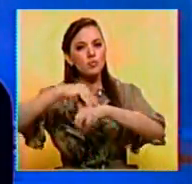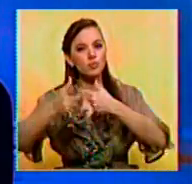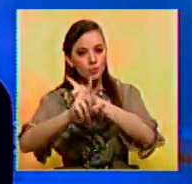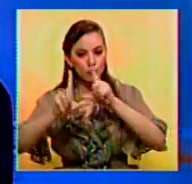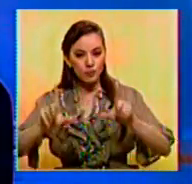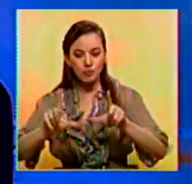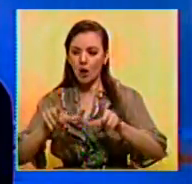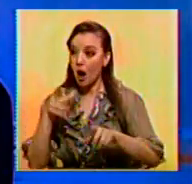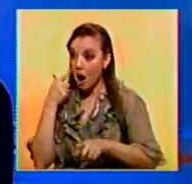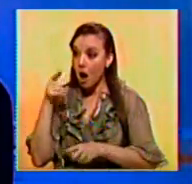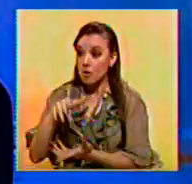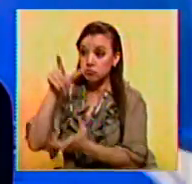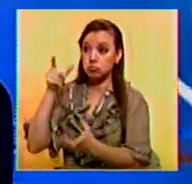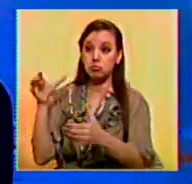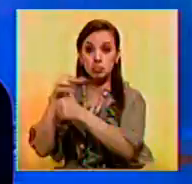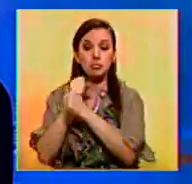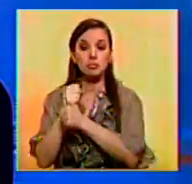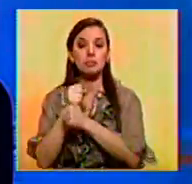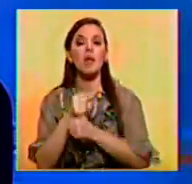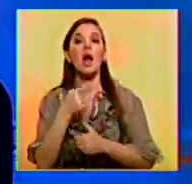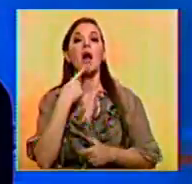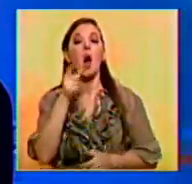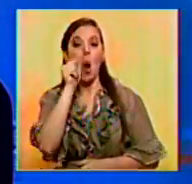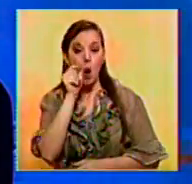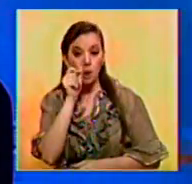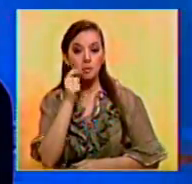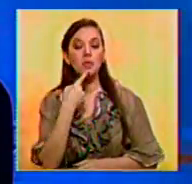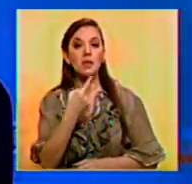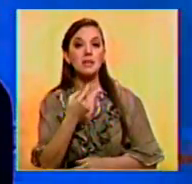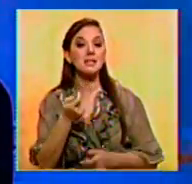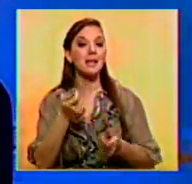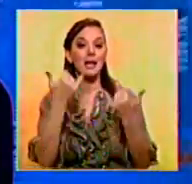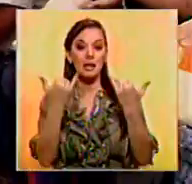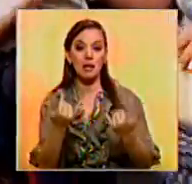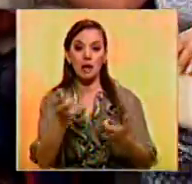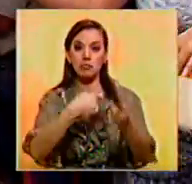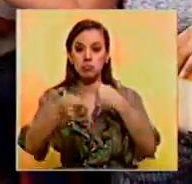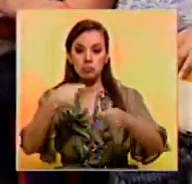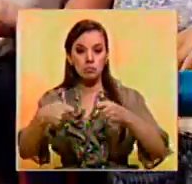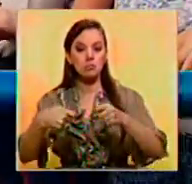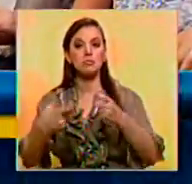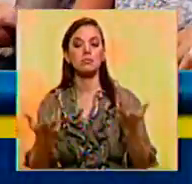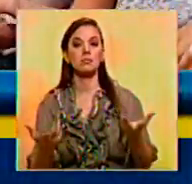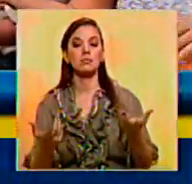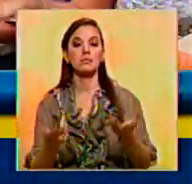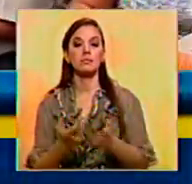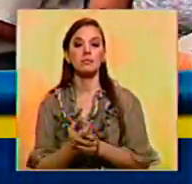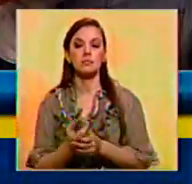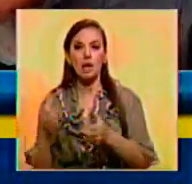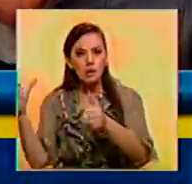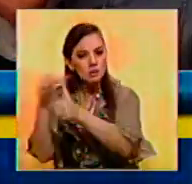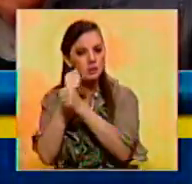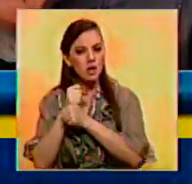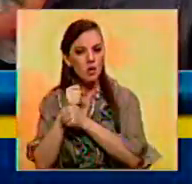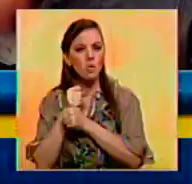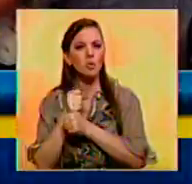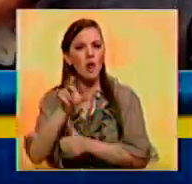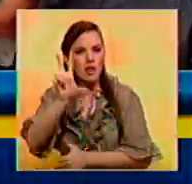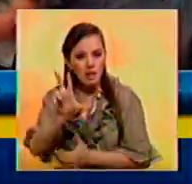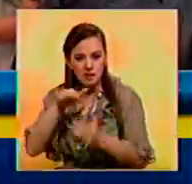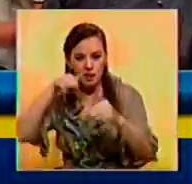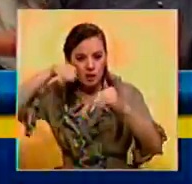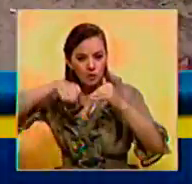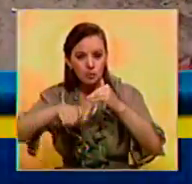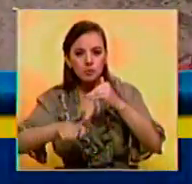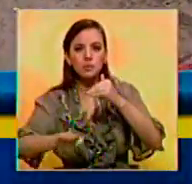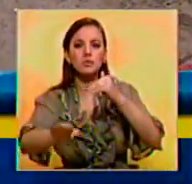José Leonardo Nava nos dice que los artículos eran revendidos de manera ilegal. La incautación se hizo en la tercera rampa del